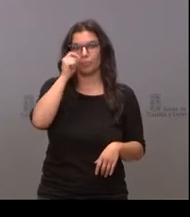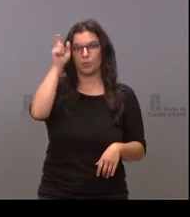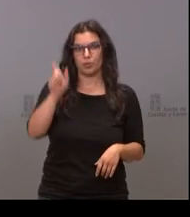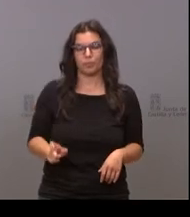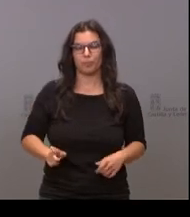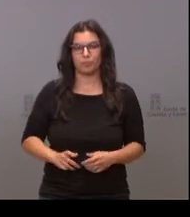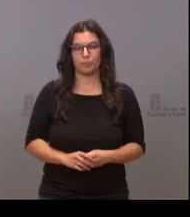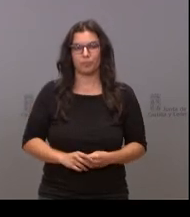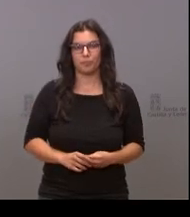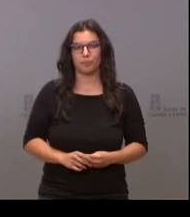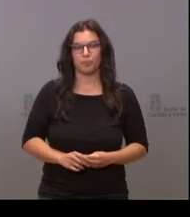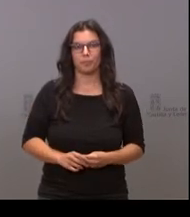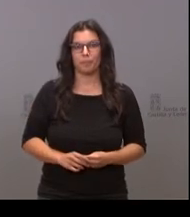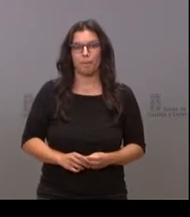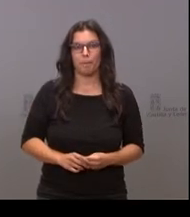mañueco